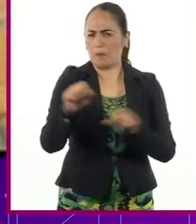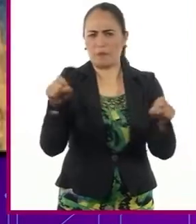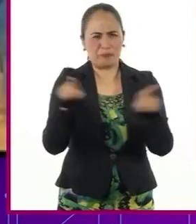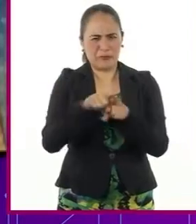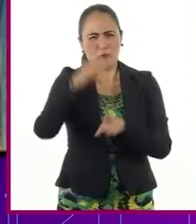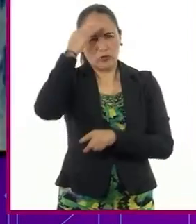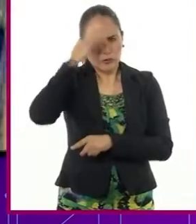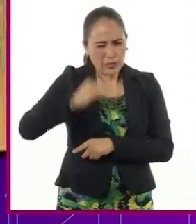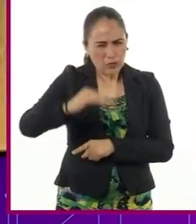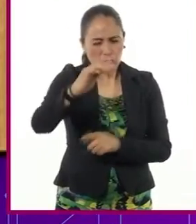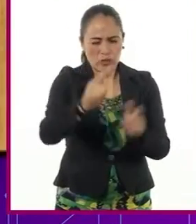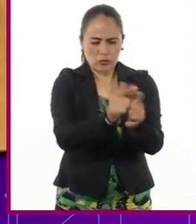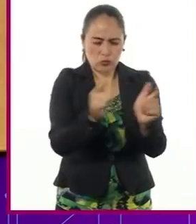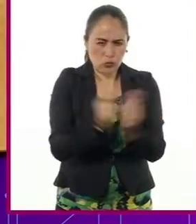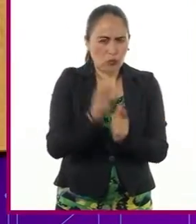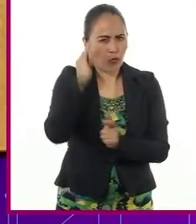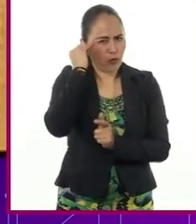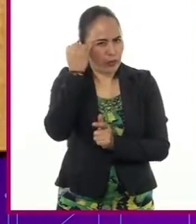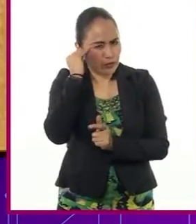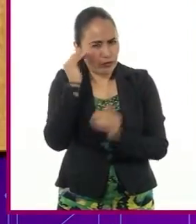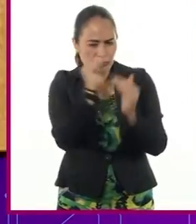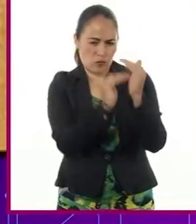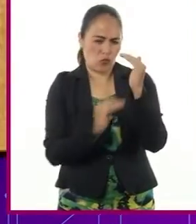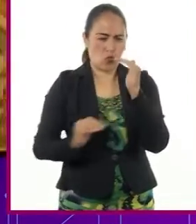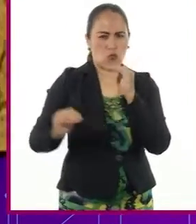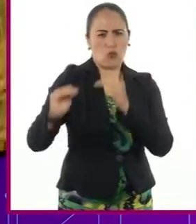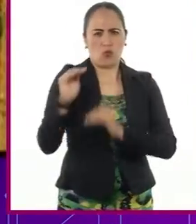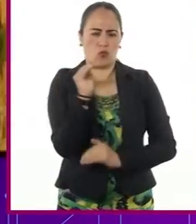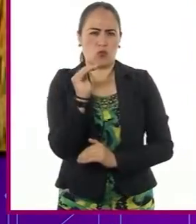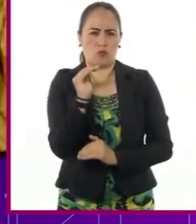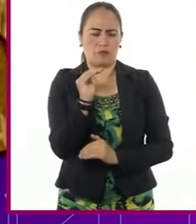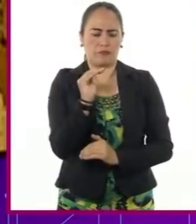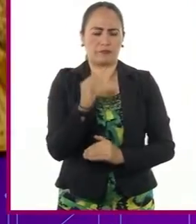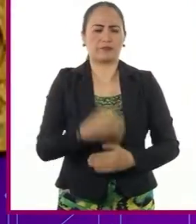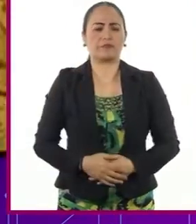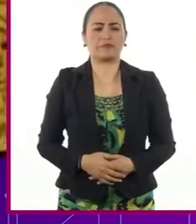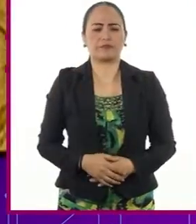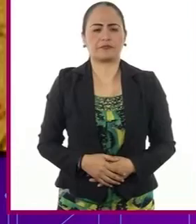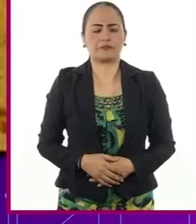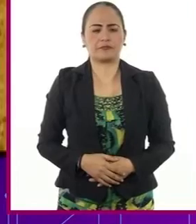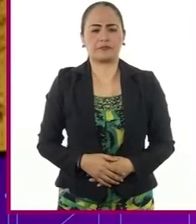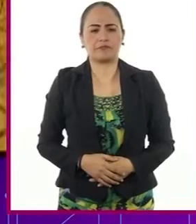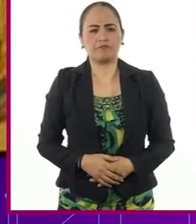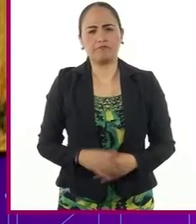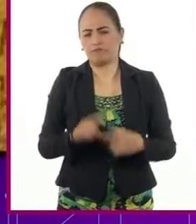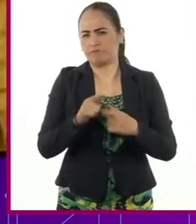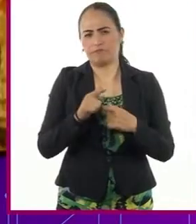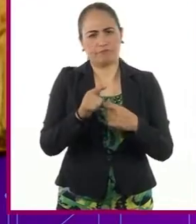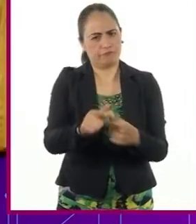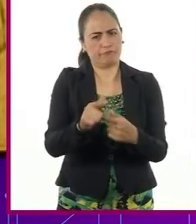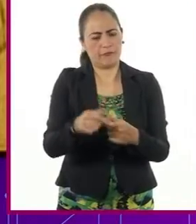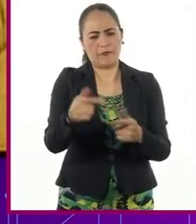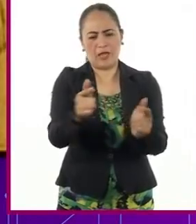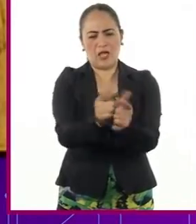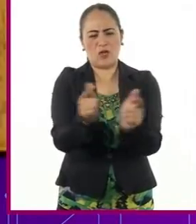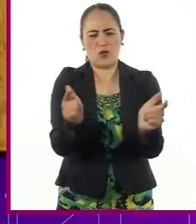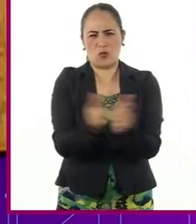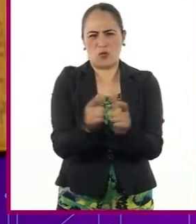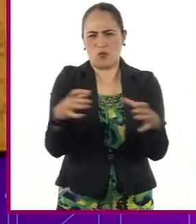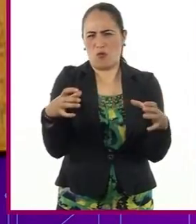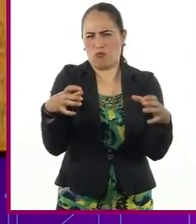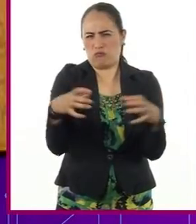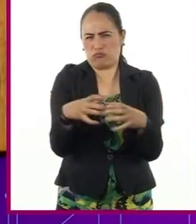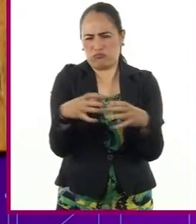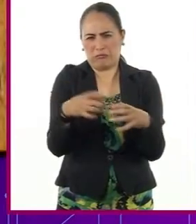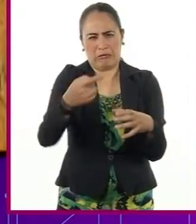indígenas pertenecientes a los linajes gobernantes, pertenecientes a la nobleza indígena